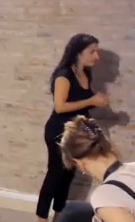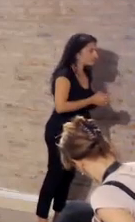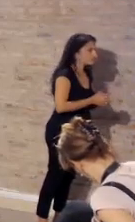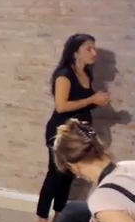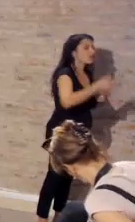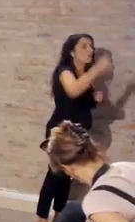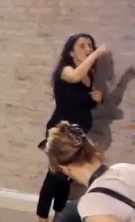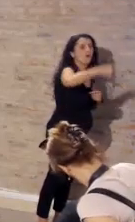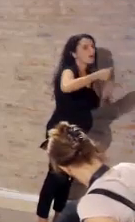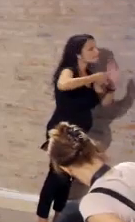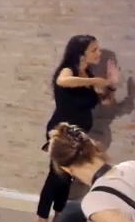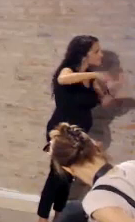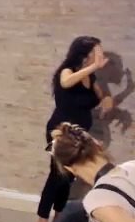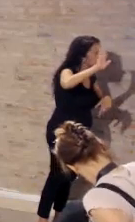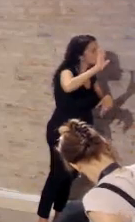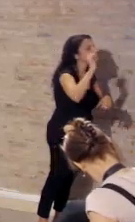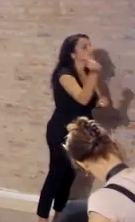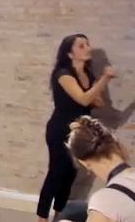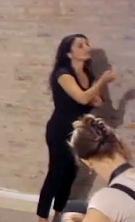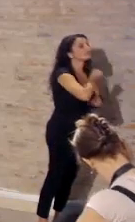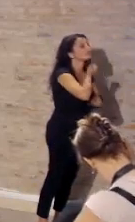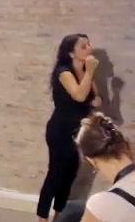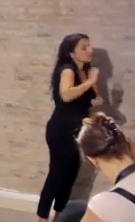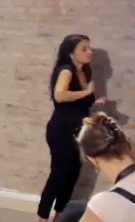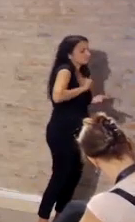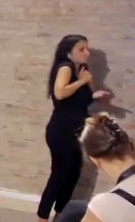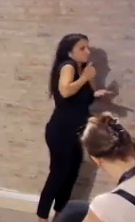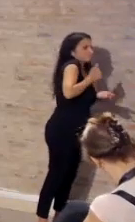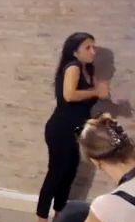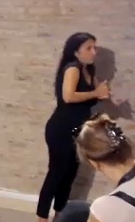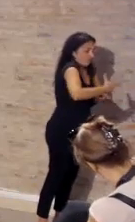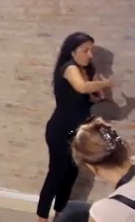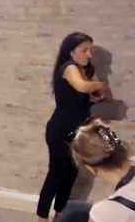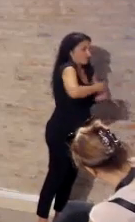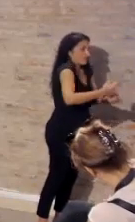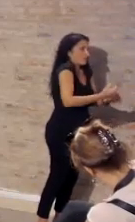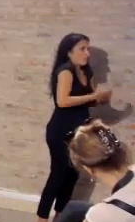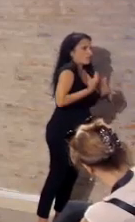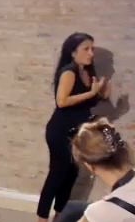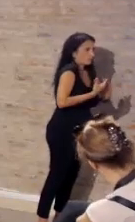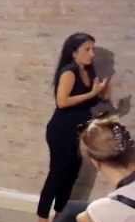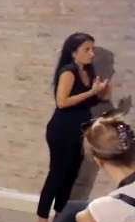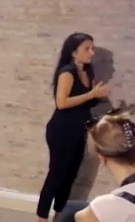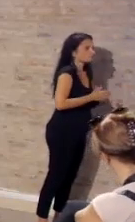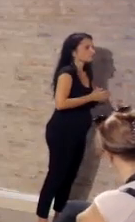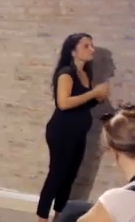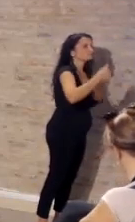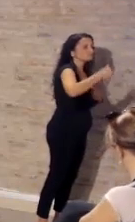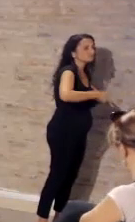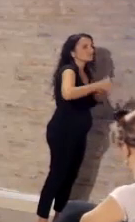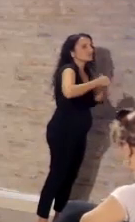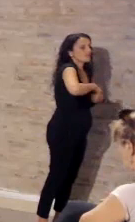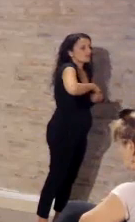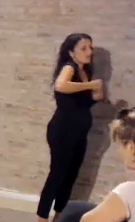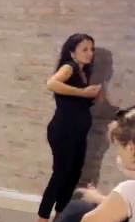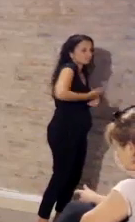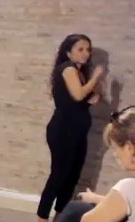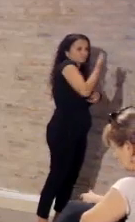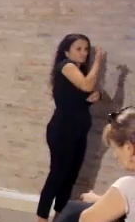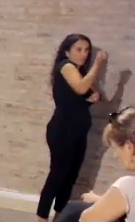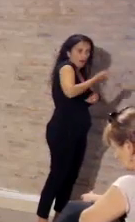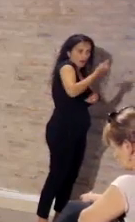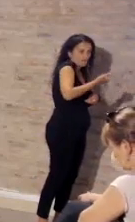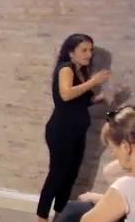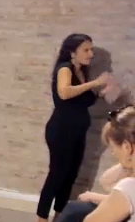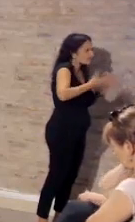nunca tenemos que poder posicionarnos desde esta identidad que nos convoca que nos atraviesa y que no es una